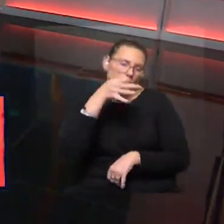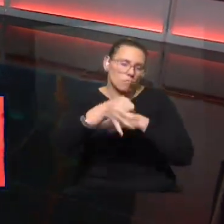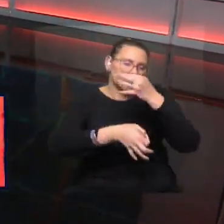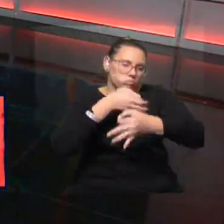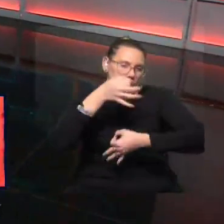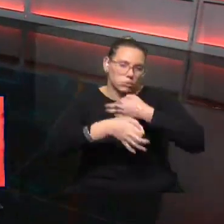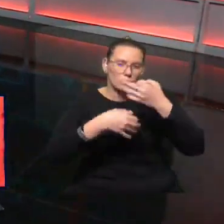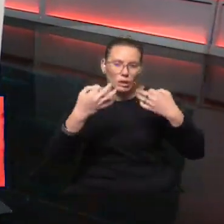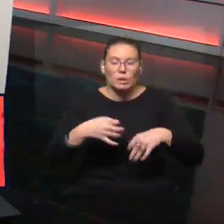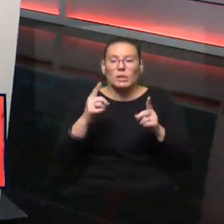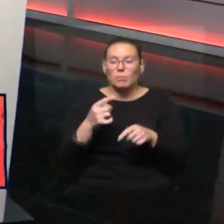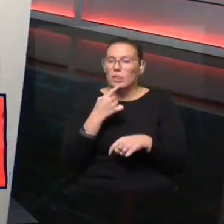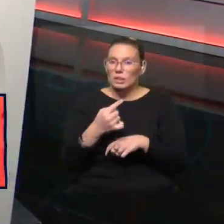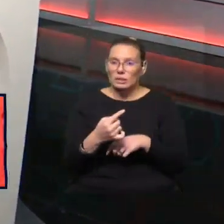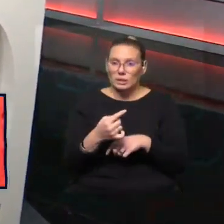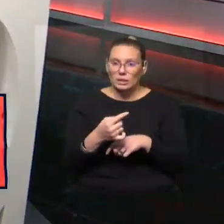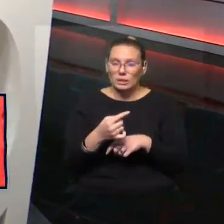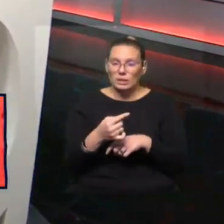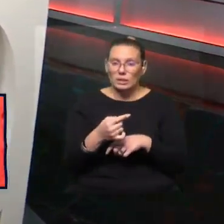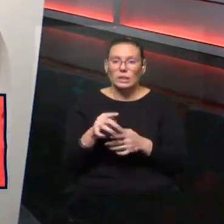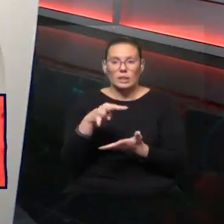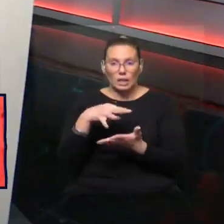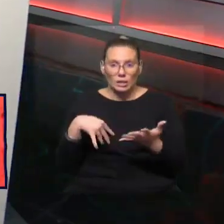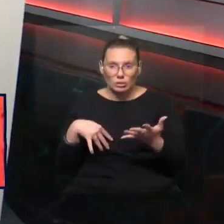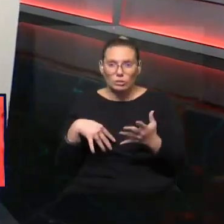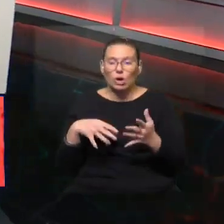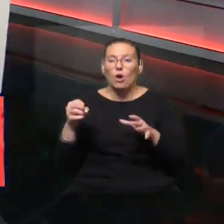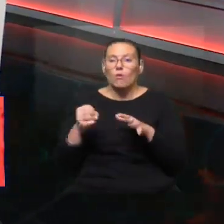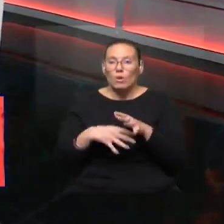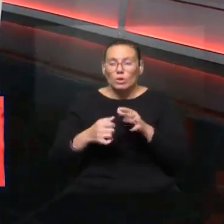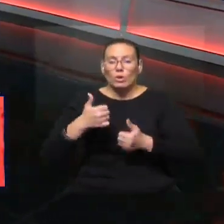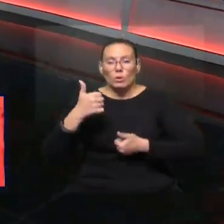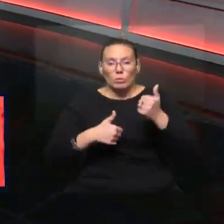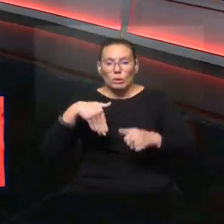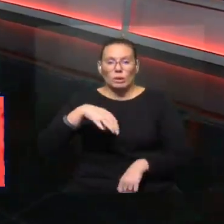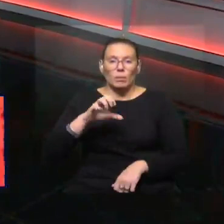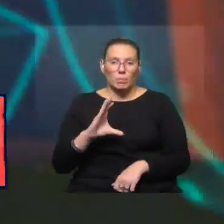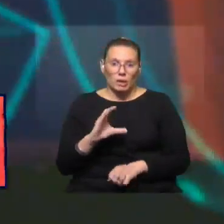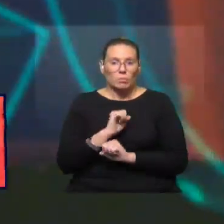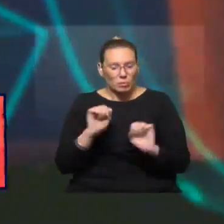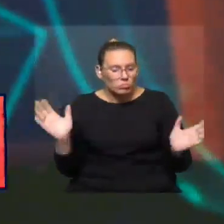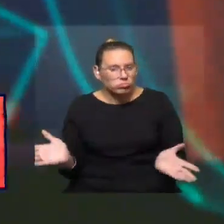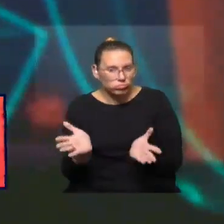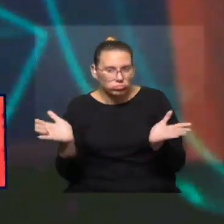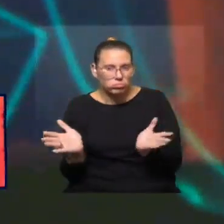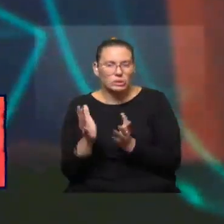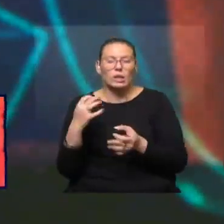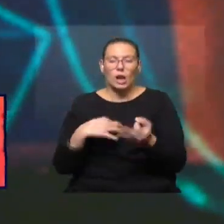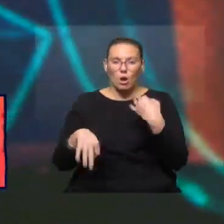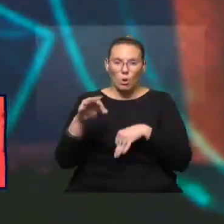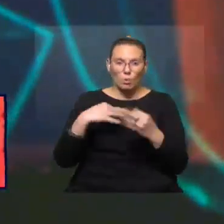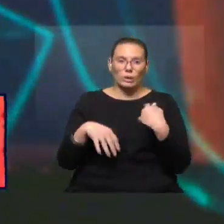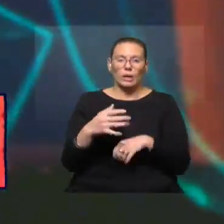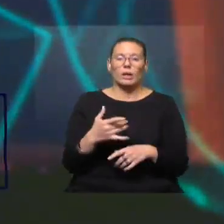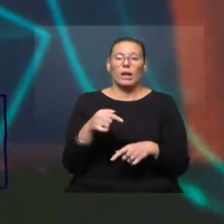también decir que fue el texto seleccionado por los fondos concursables del MEC como para poder impulsar y hacer la obra divino